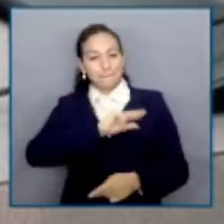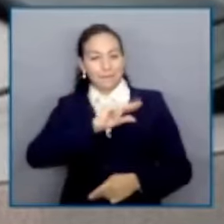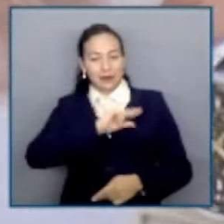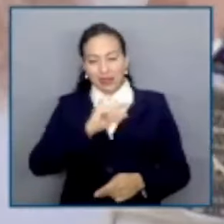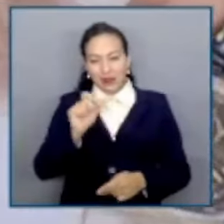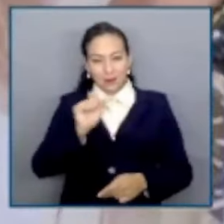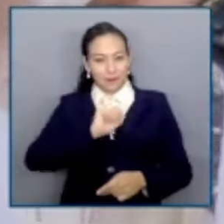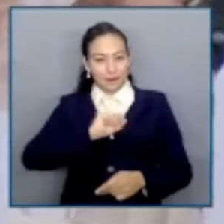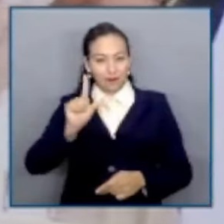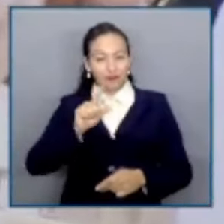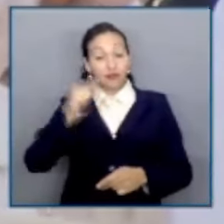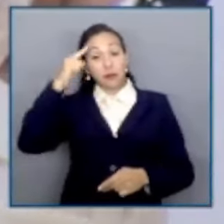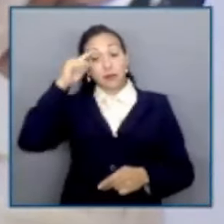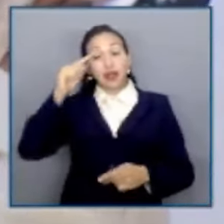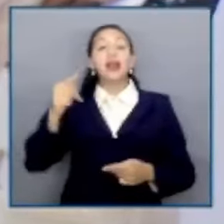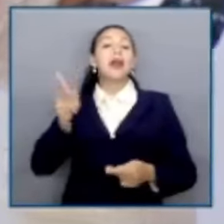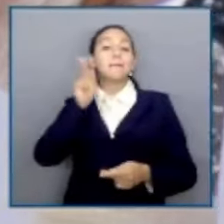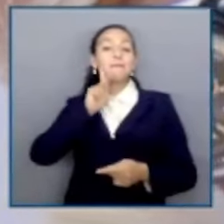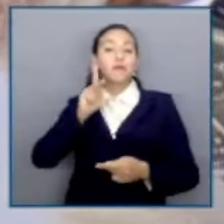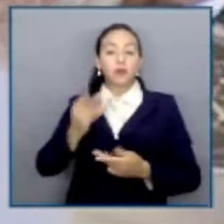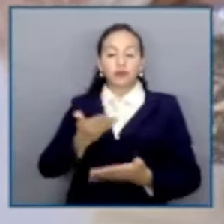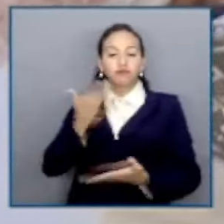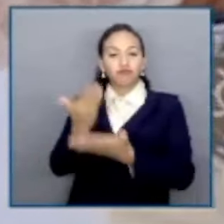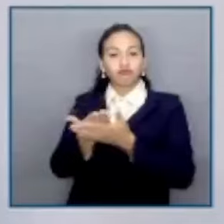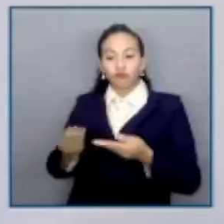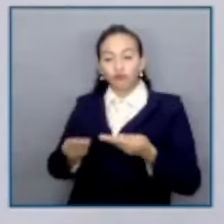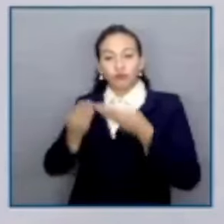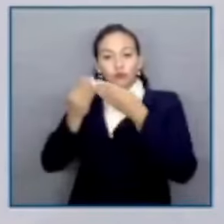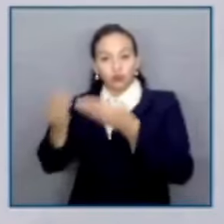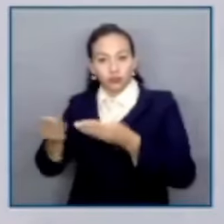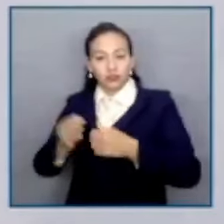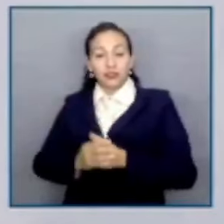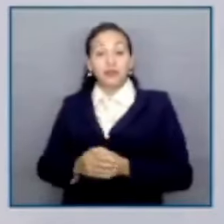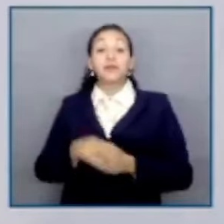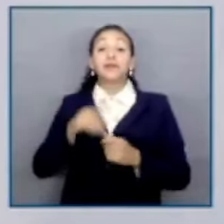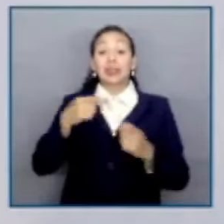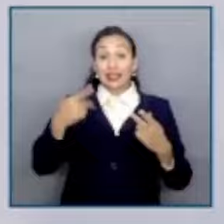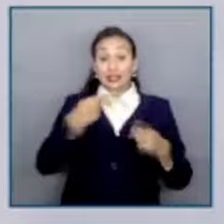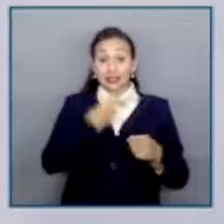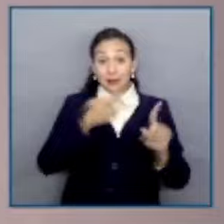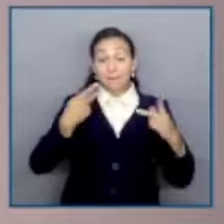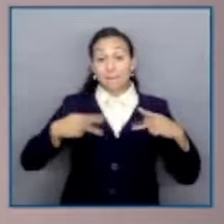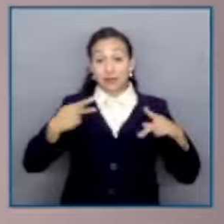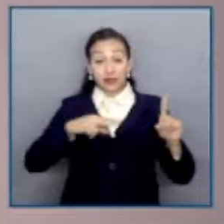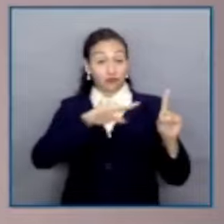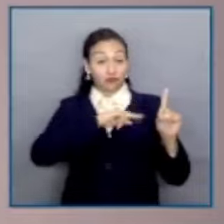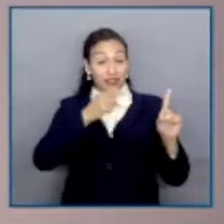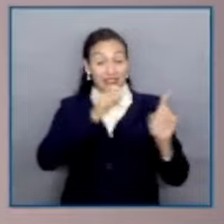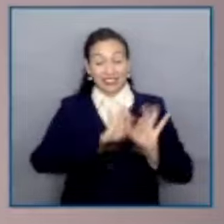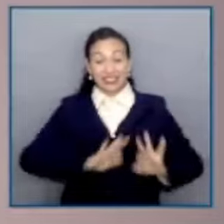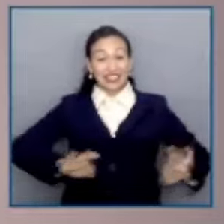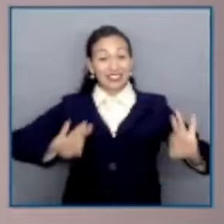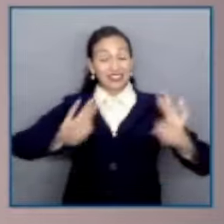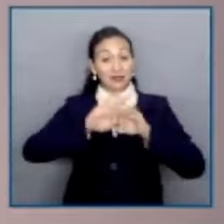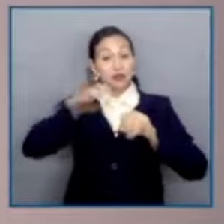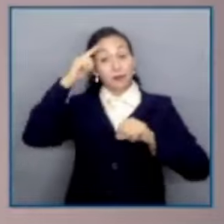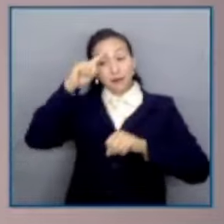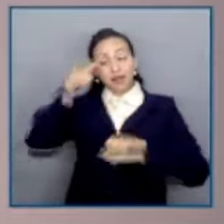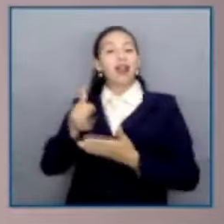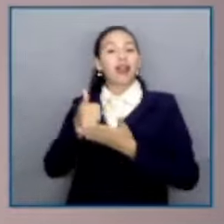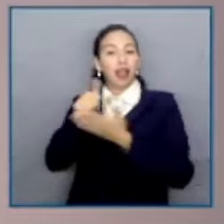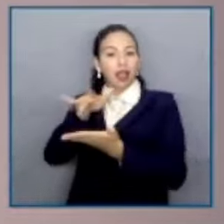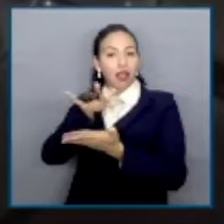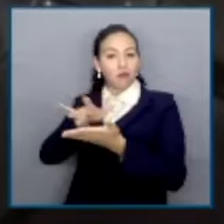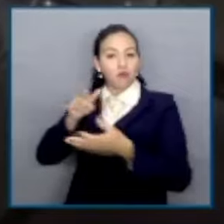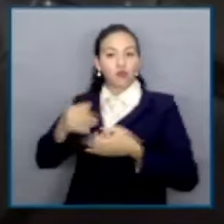juzgadora conocimientos distintos al derecho a fin de aclarar los hechos controvertidos en un proceso por lo que el domicilio del